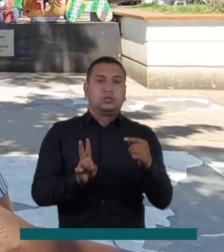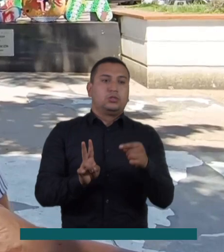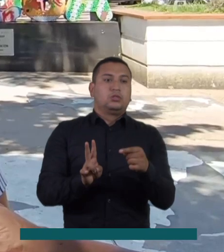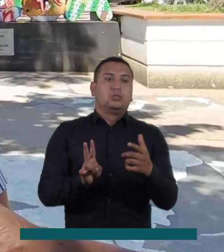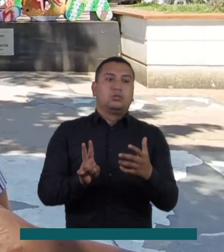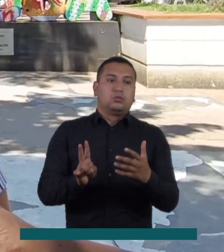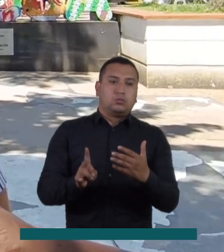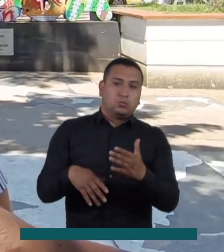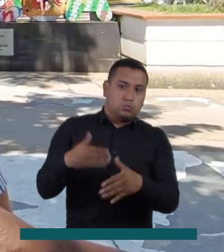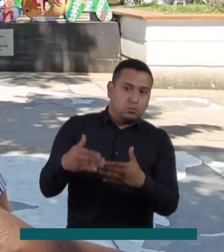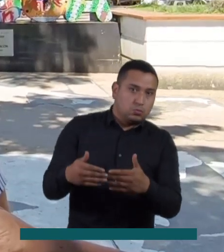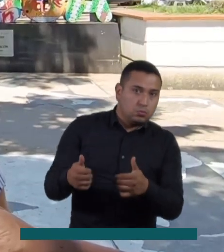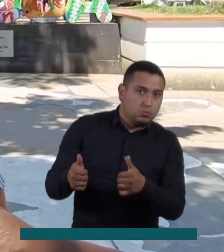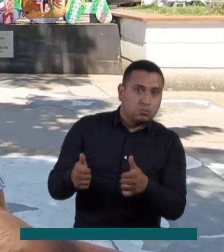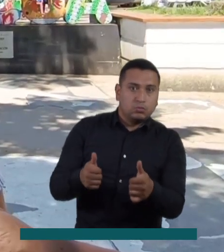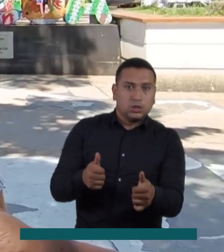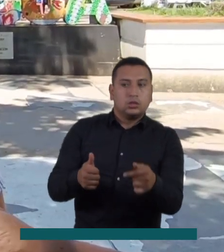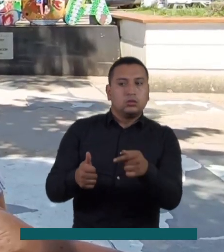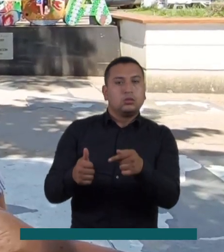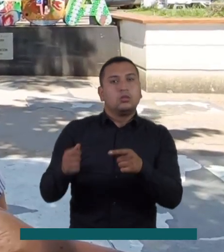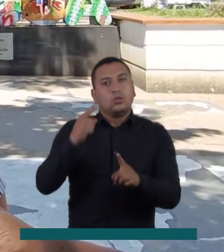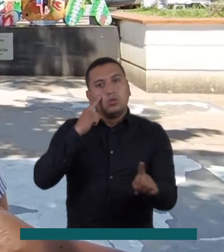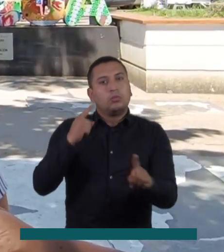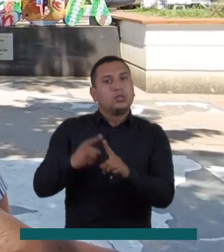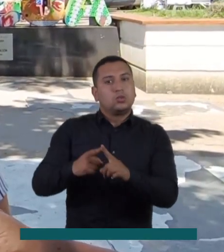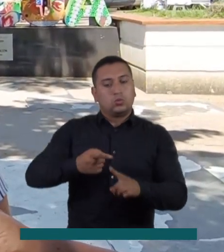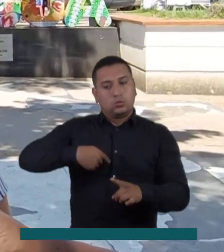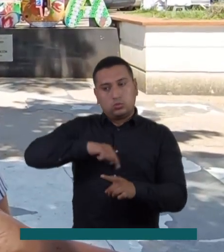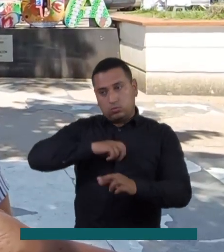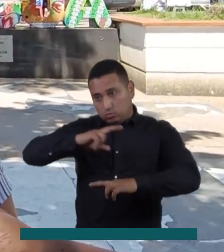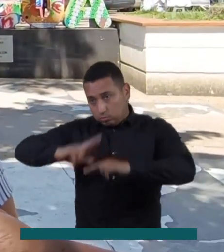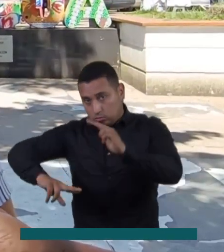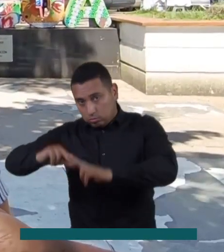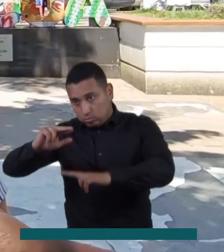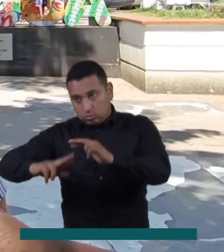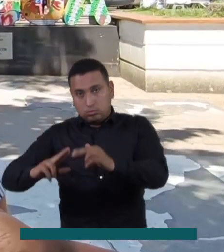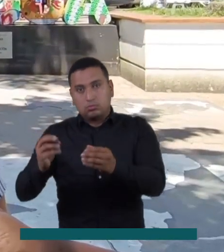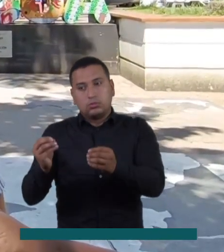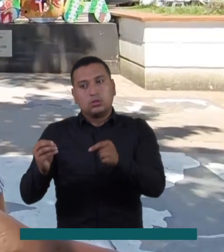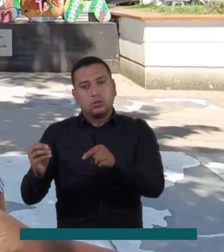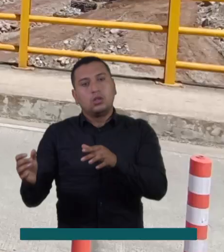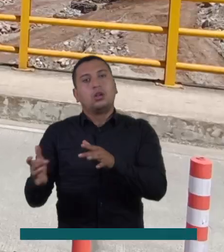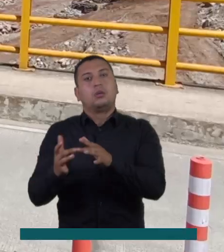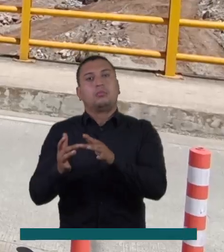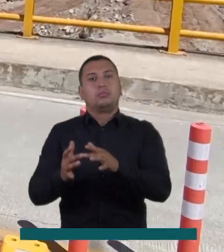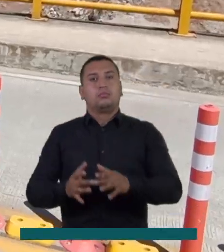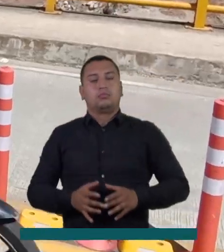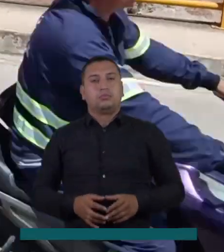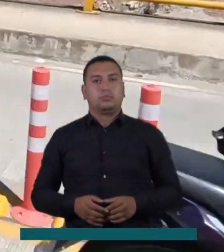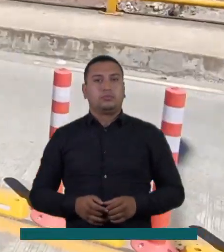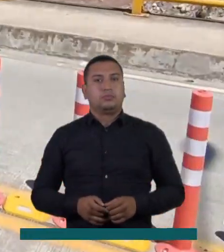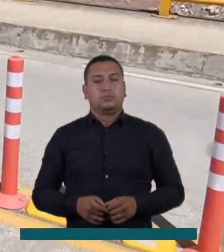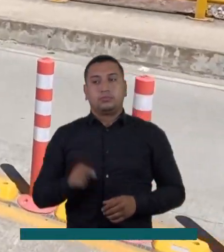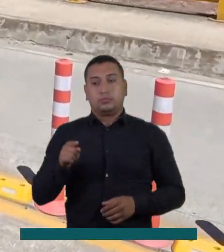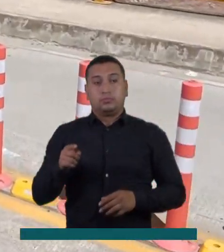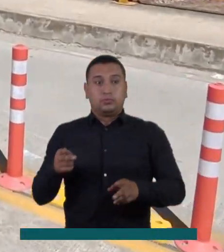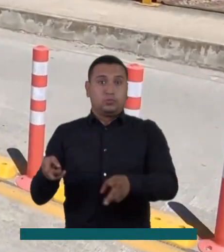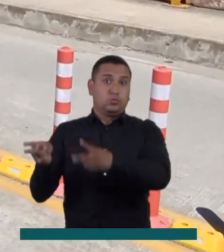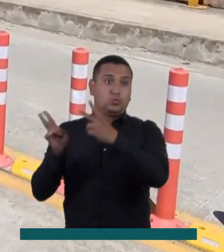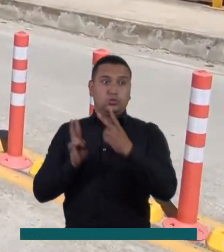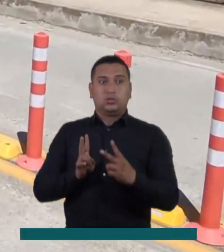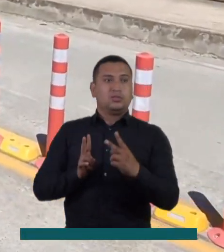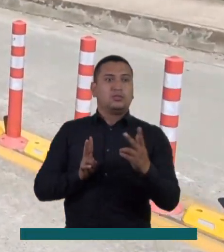funcione y cumpla la función con la cual fue concebido, para la cual fue construido. Este puente inaugurado que ustedes